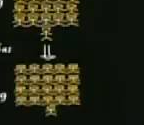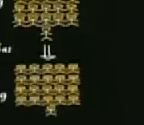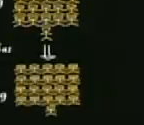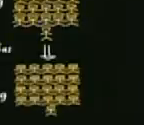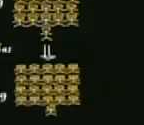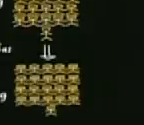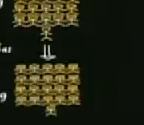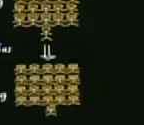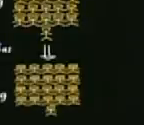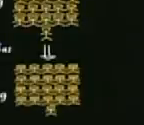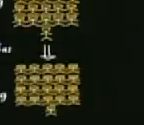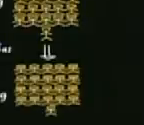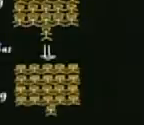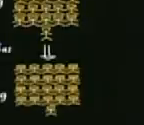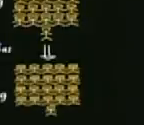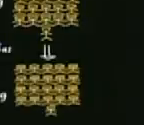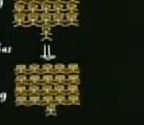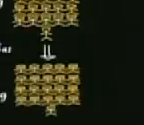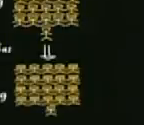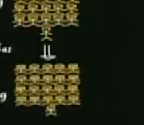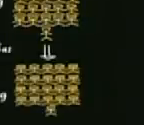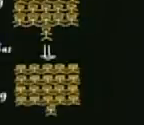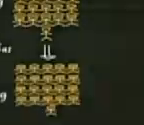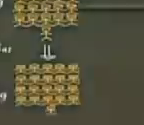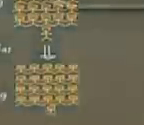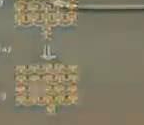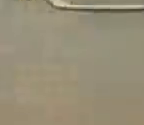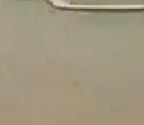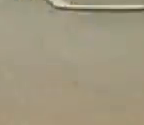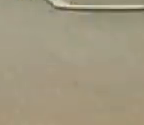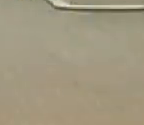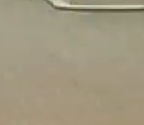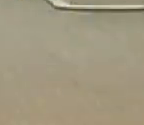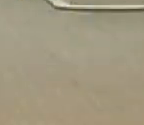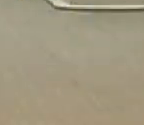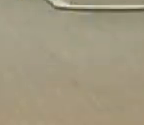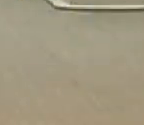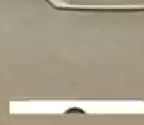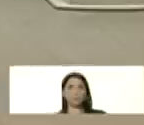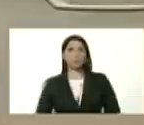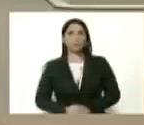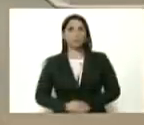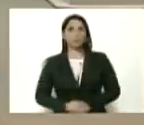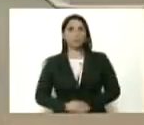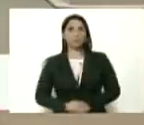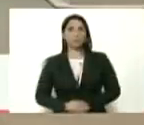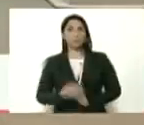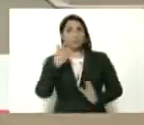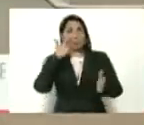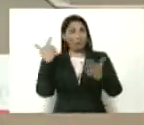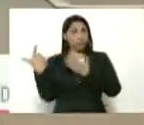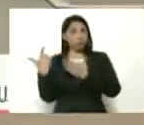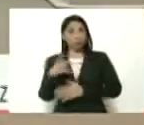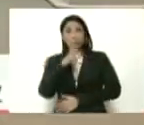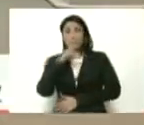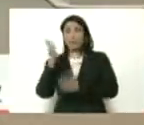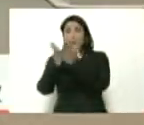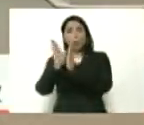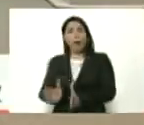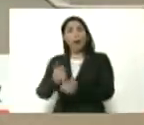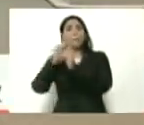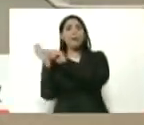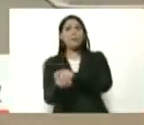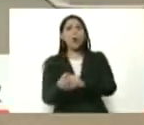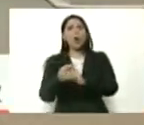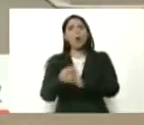béisbol. Cuando ustedes ven allí el gráfico, fíjense los ramales que han salido de este caso de la academia de béisbol